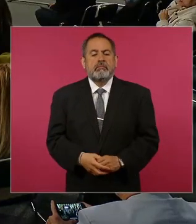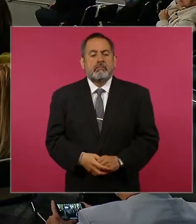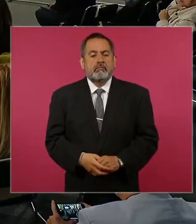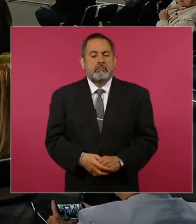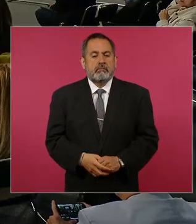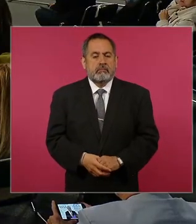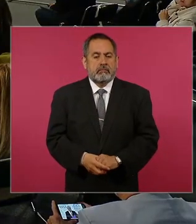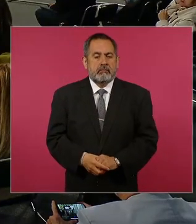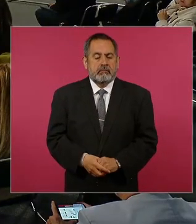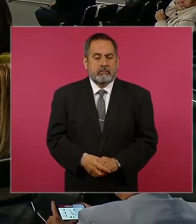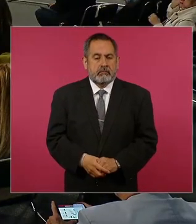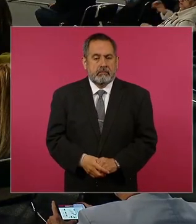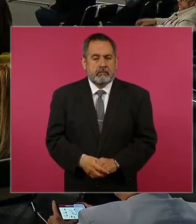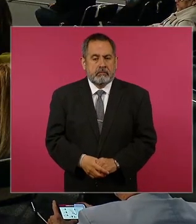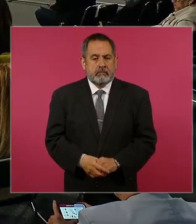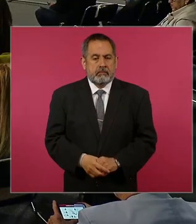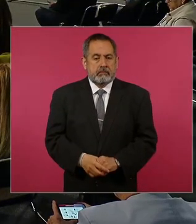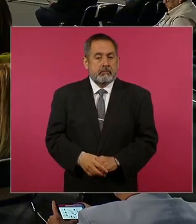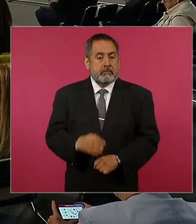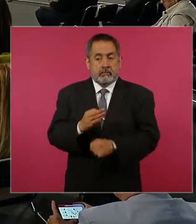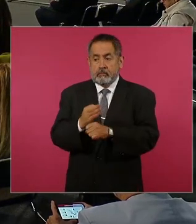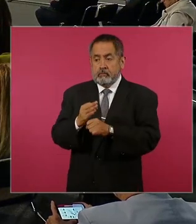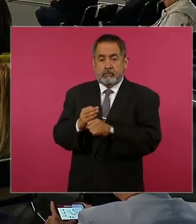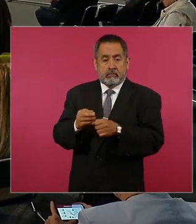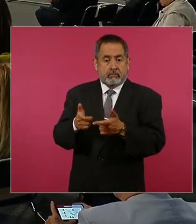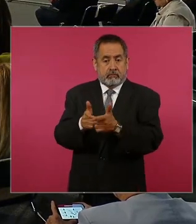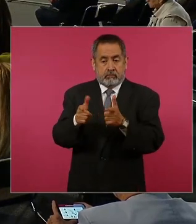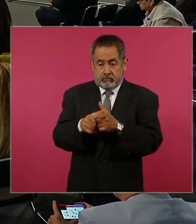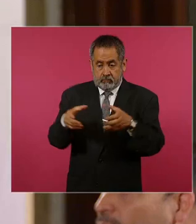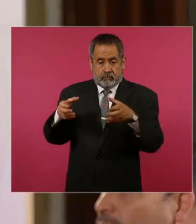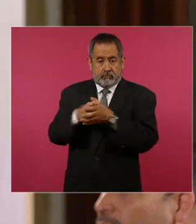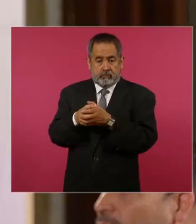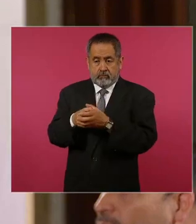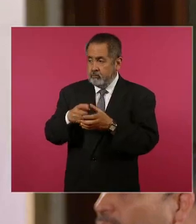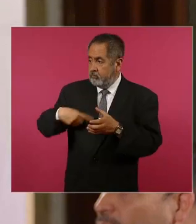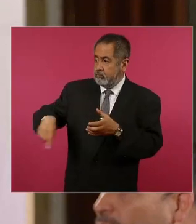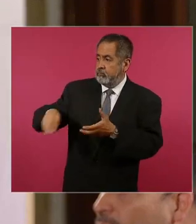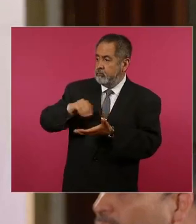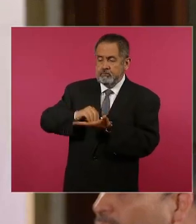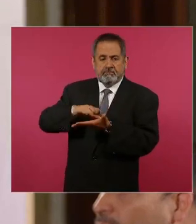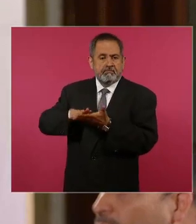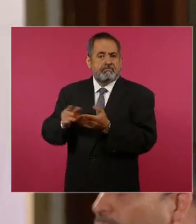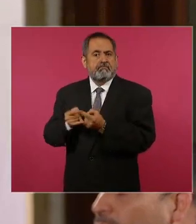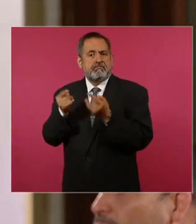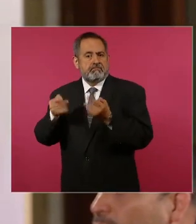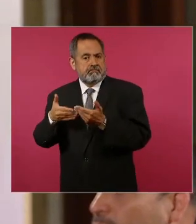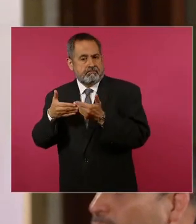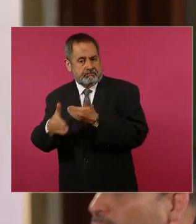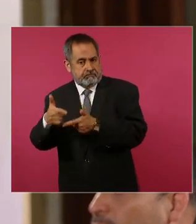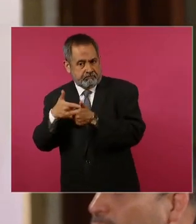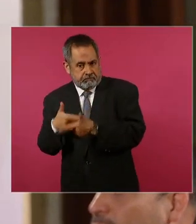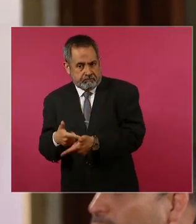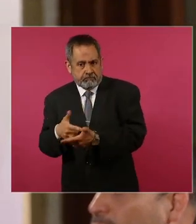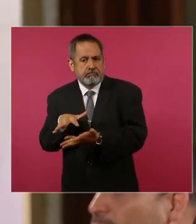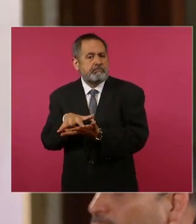Aquí la coalición, sigamos haciendo historia, obtiene